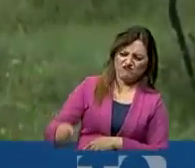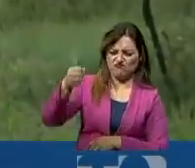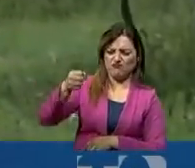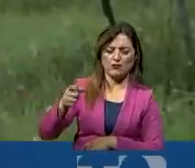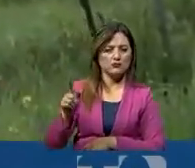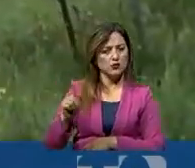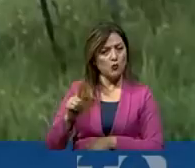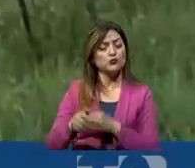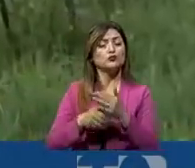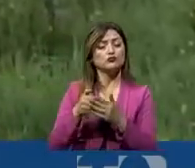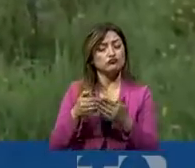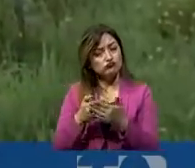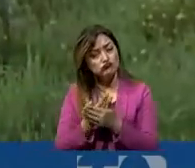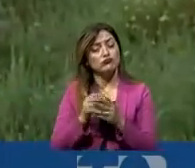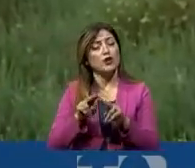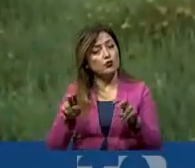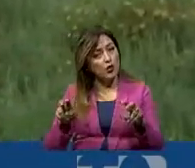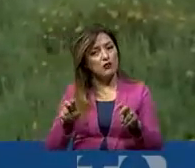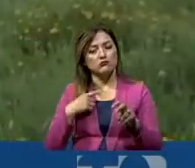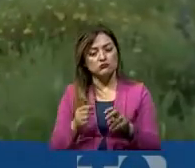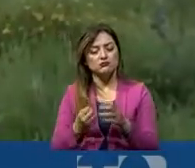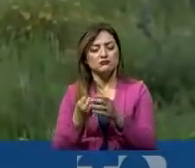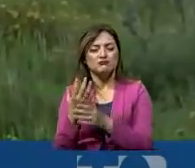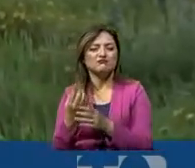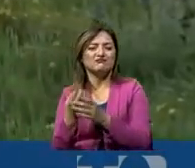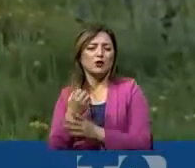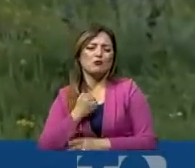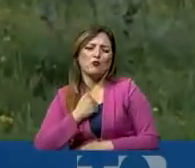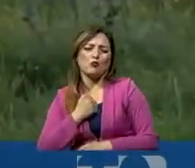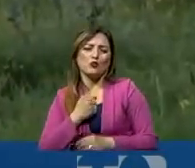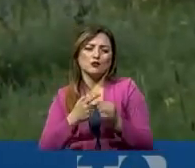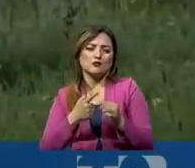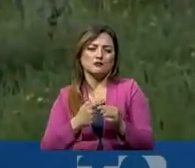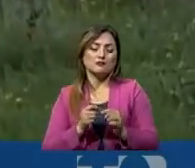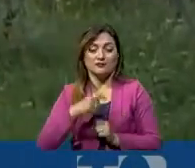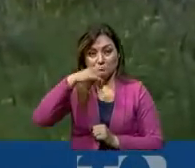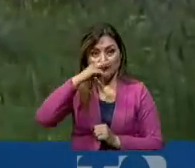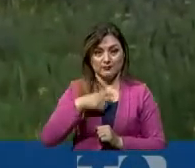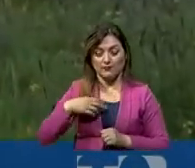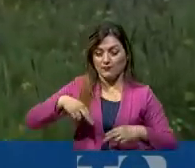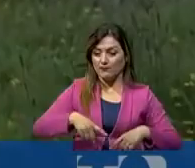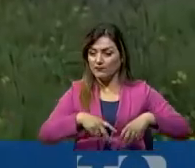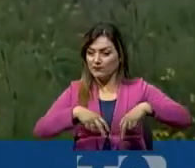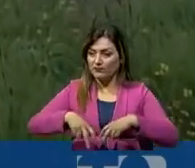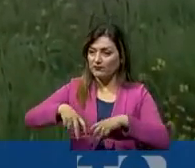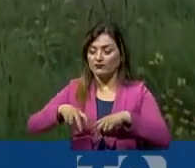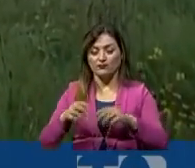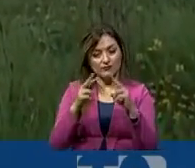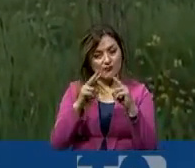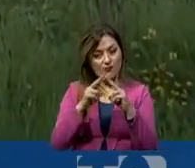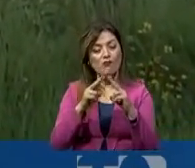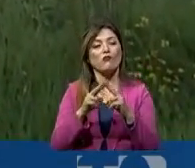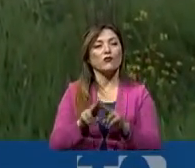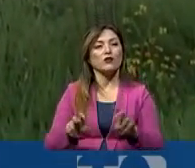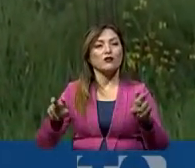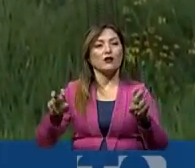es un proceso de regeneración natural que va a permitir que los niños exploren la naturaleza. Aquí hay senderos para pasar por